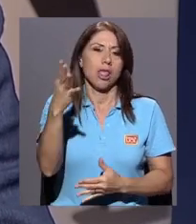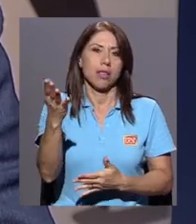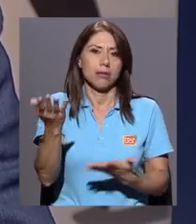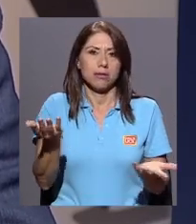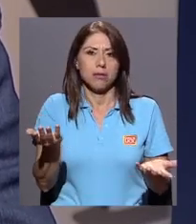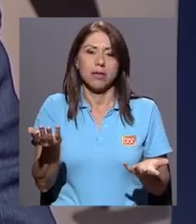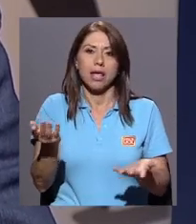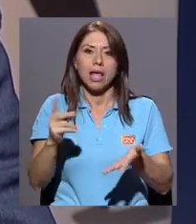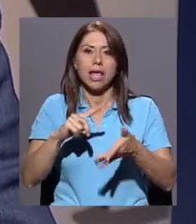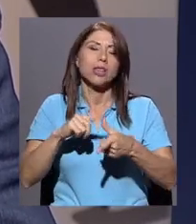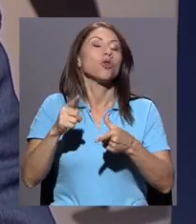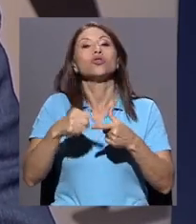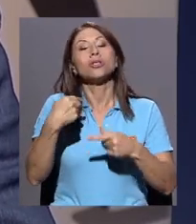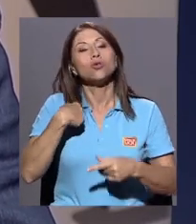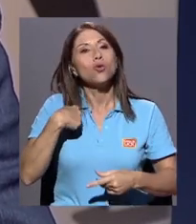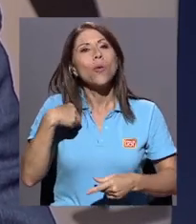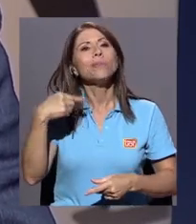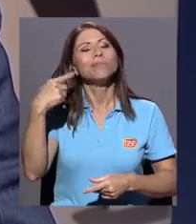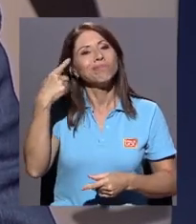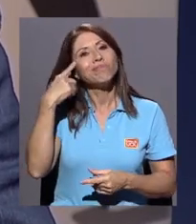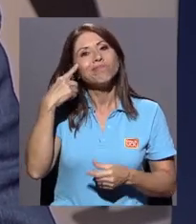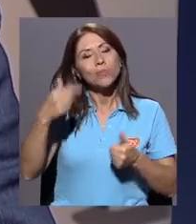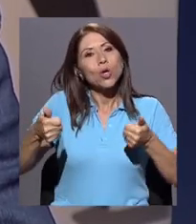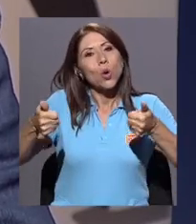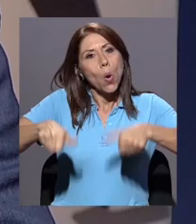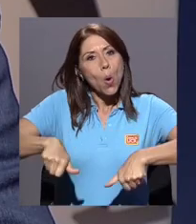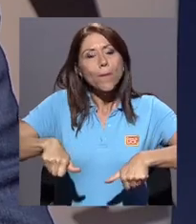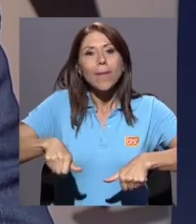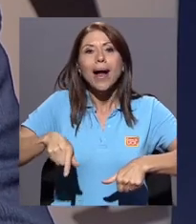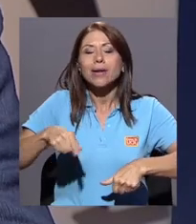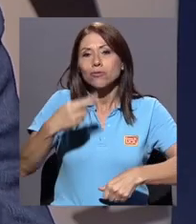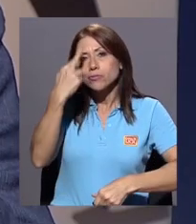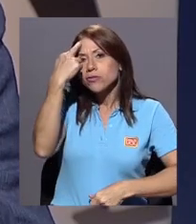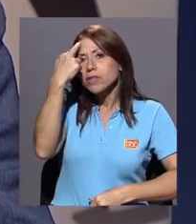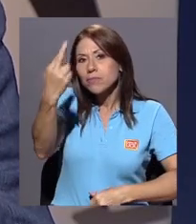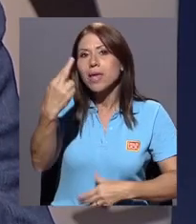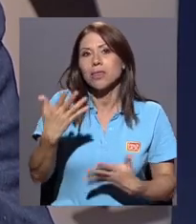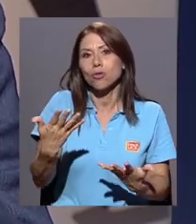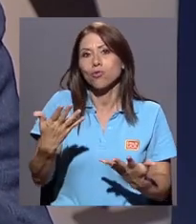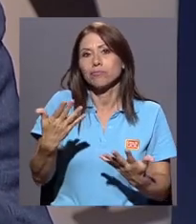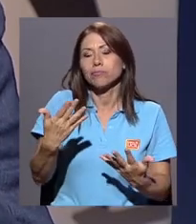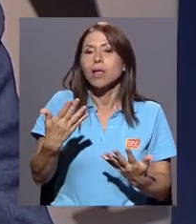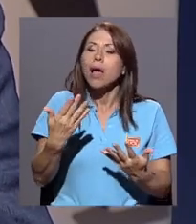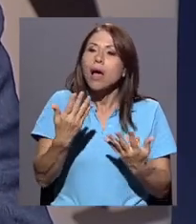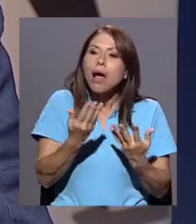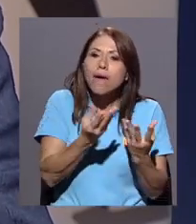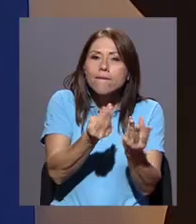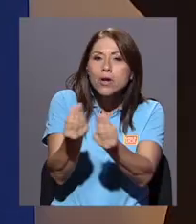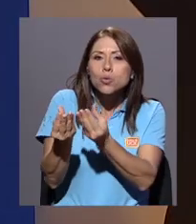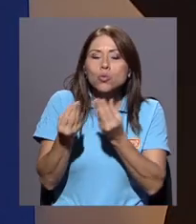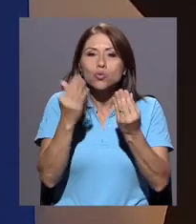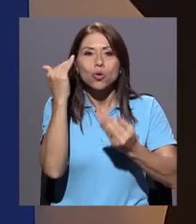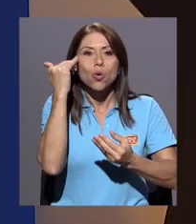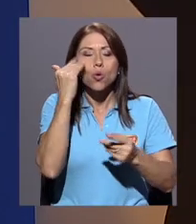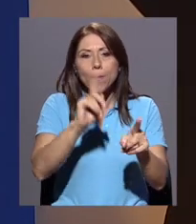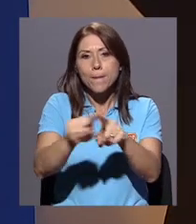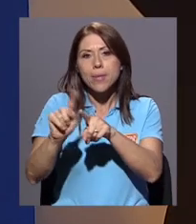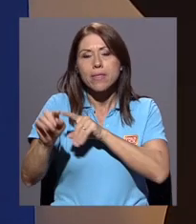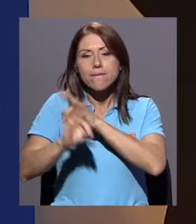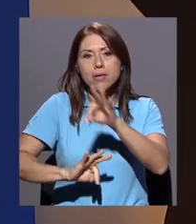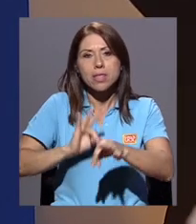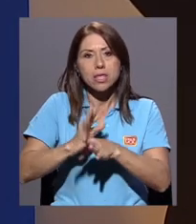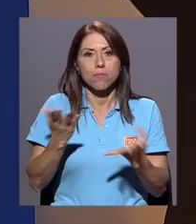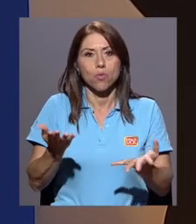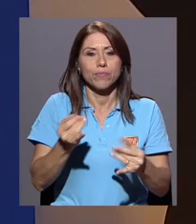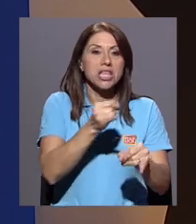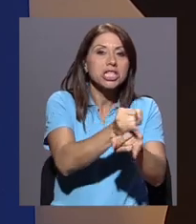ocurrido a alguien. Entonces yo por una parte comparto, digamos, este respeto frente a la producción de conocimiento de diferente tipo,